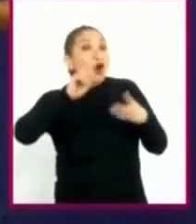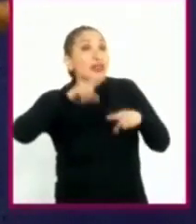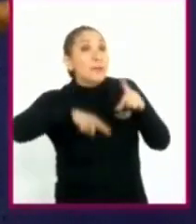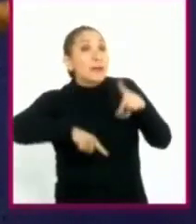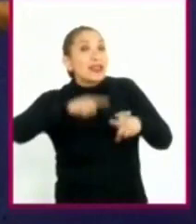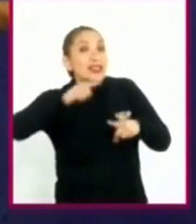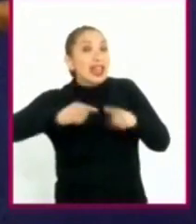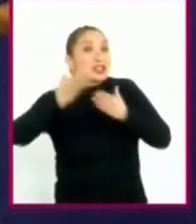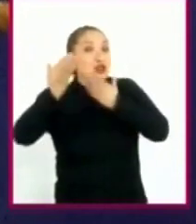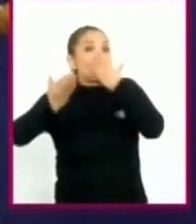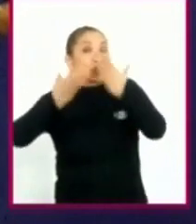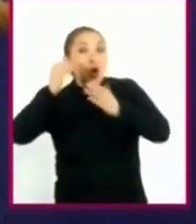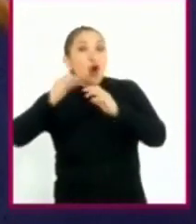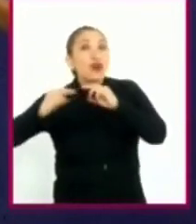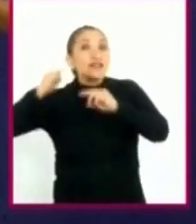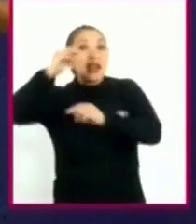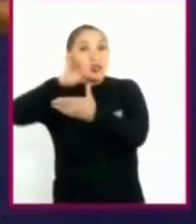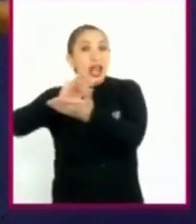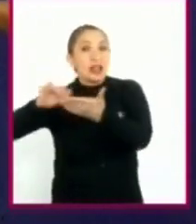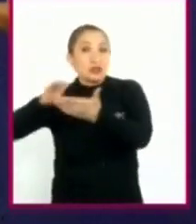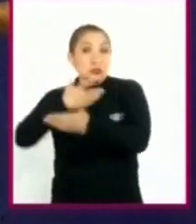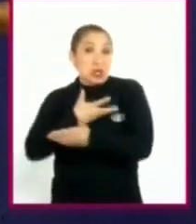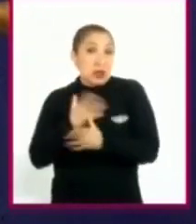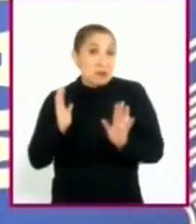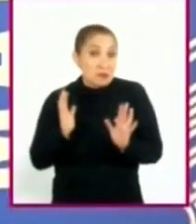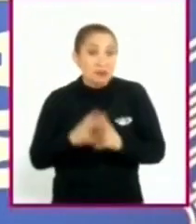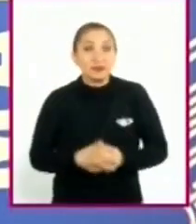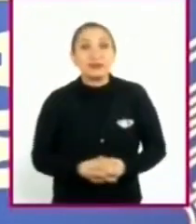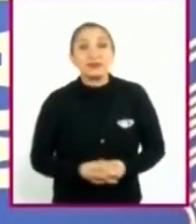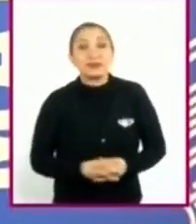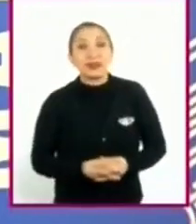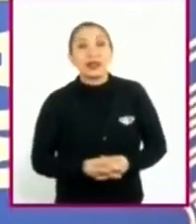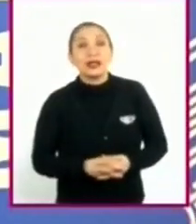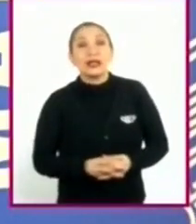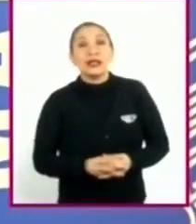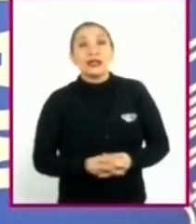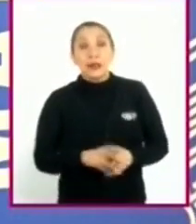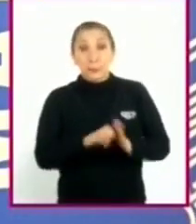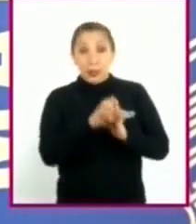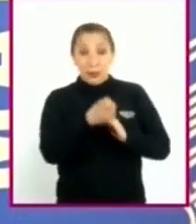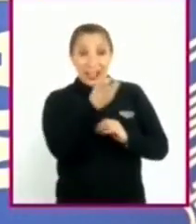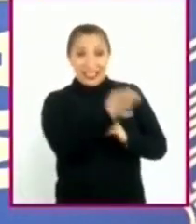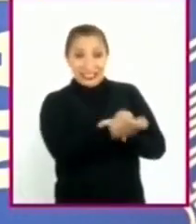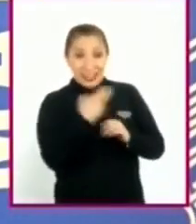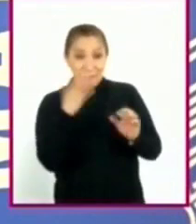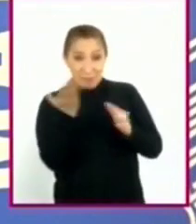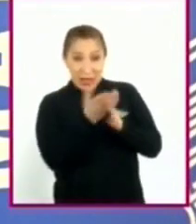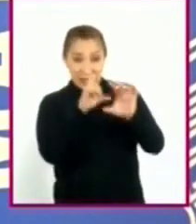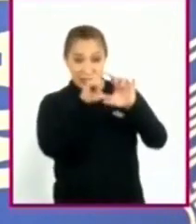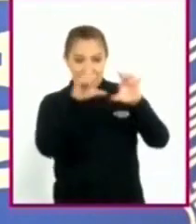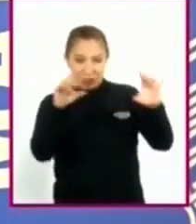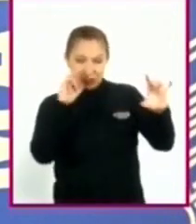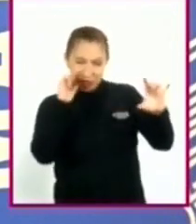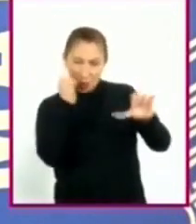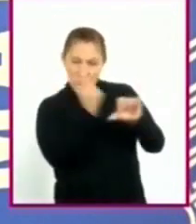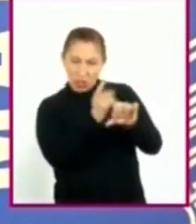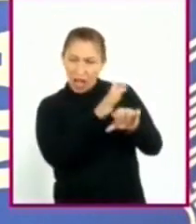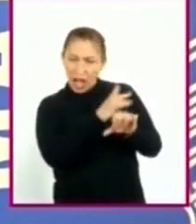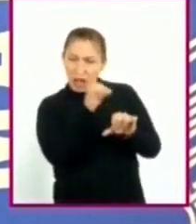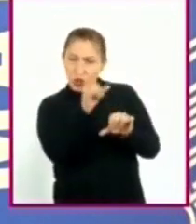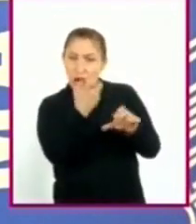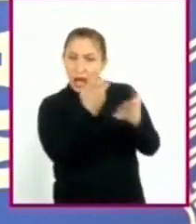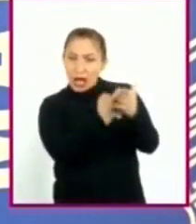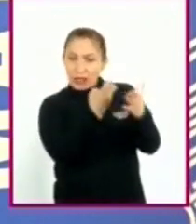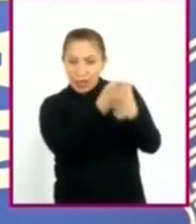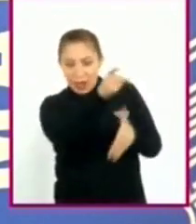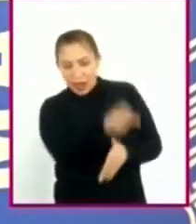la escolaridad y al nivel de lectura que se tenga. En el caso de este extracto, ¿se dieron cuenta que hay una crítica